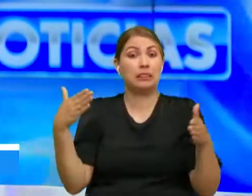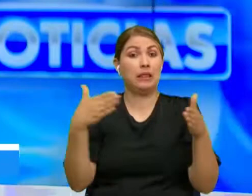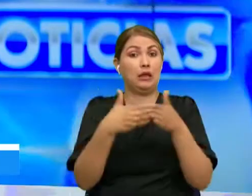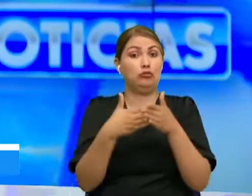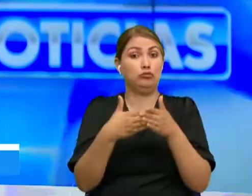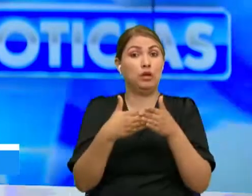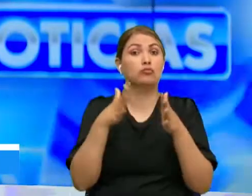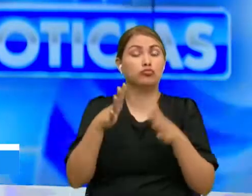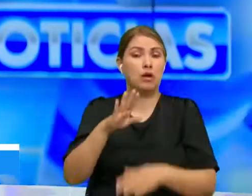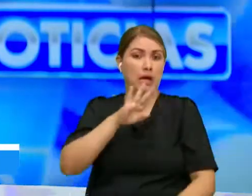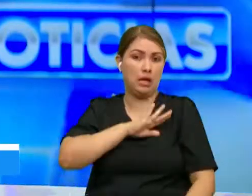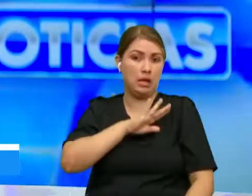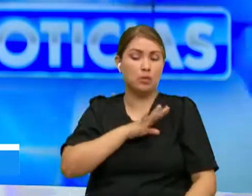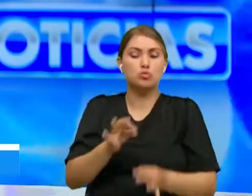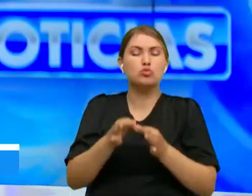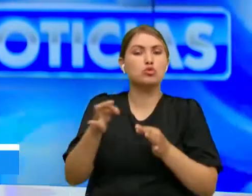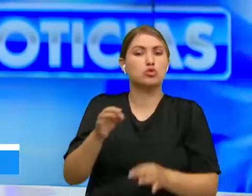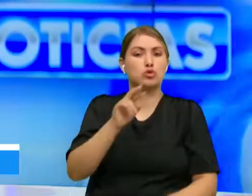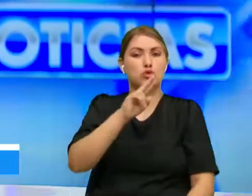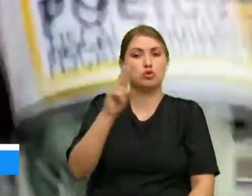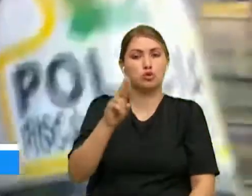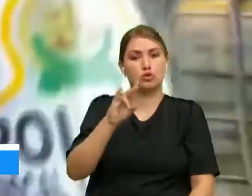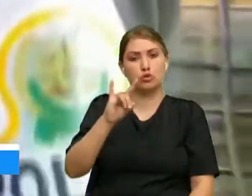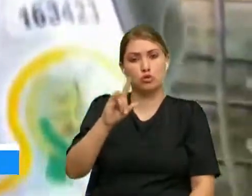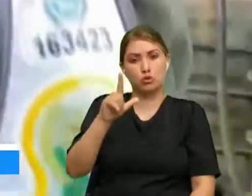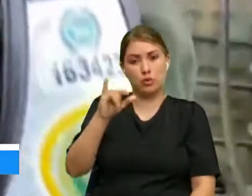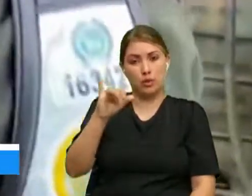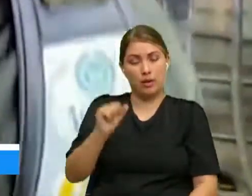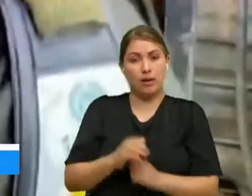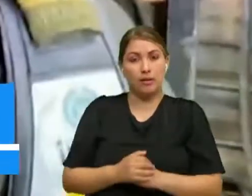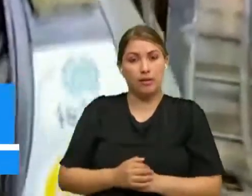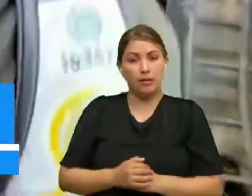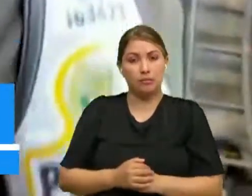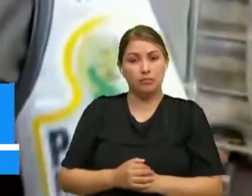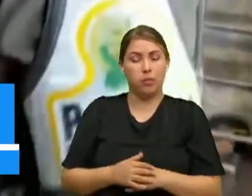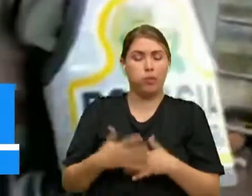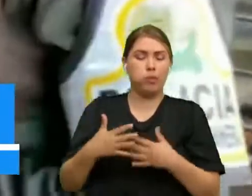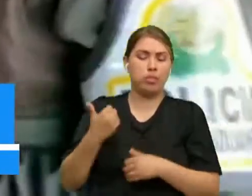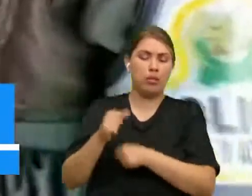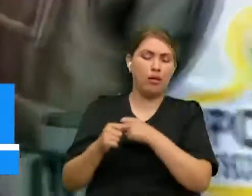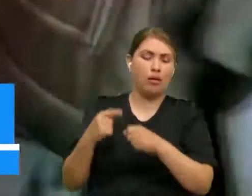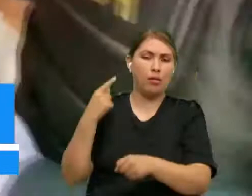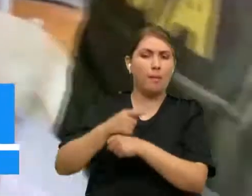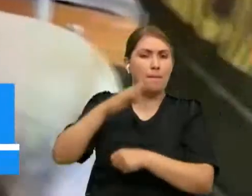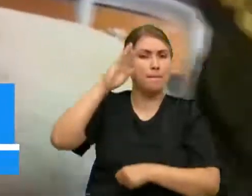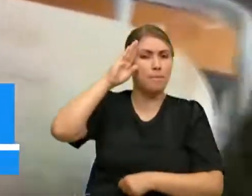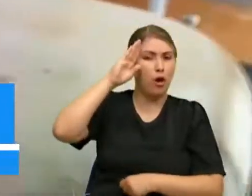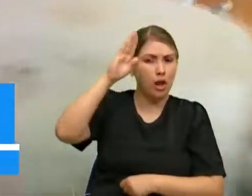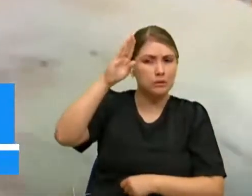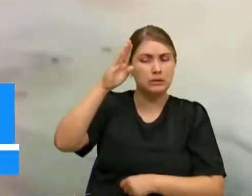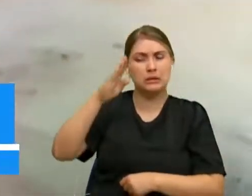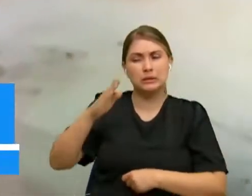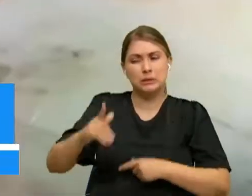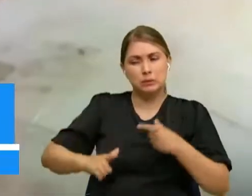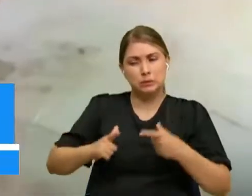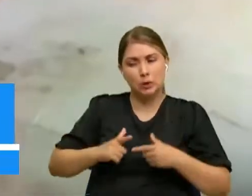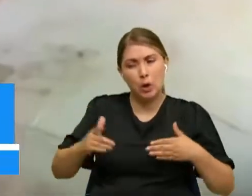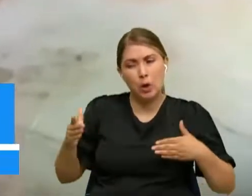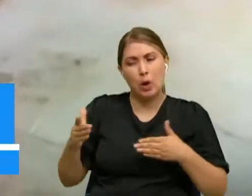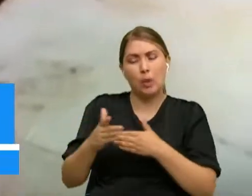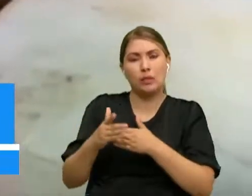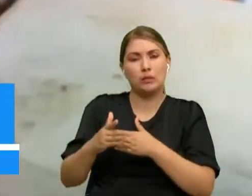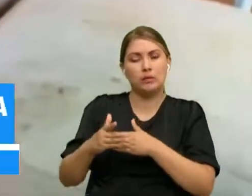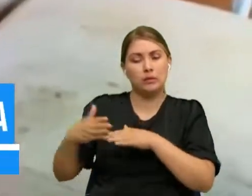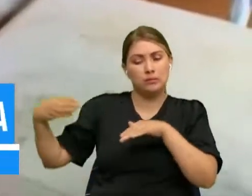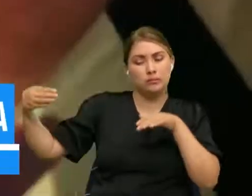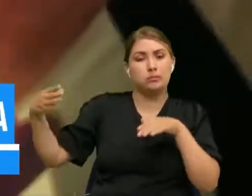el alcalde del municipio del Zulia. Luego de más de una década en donde la policía fiscal y aduanera luchó contra el ingreso de combustible